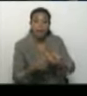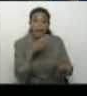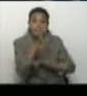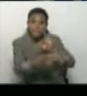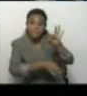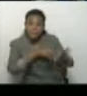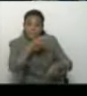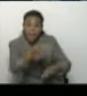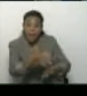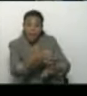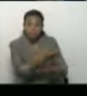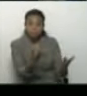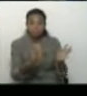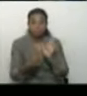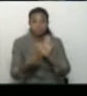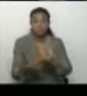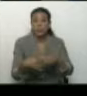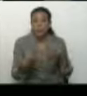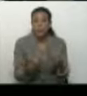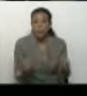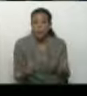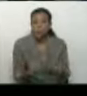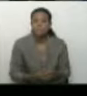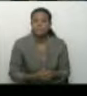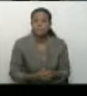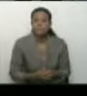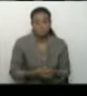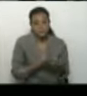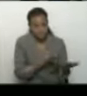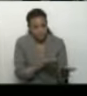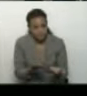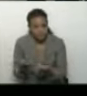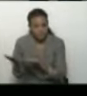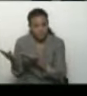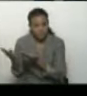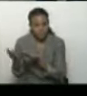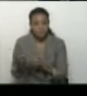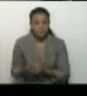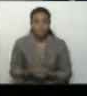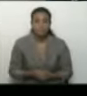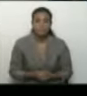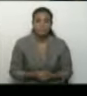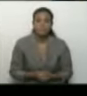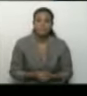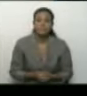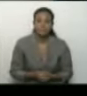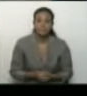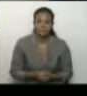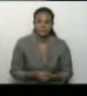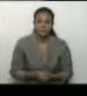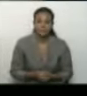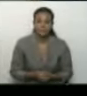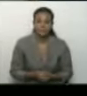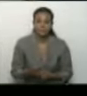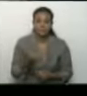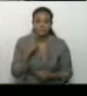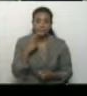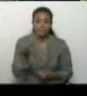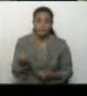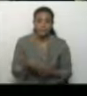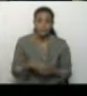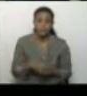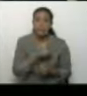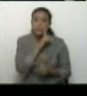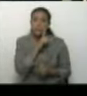Explicación, demostración. Okay. Adelante. Sí. Sí, bueno. Robot Kashi fue... ¿Cómo te llamas